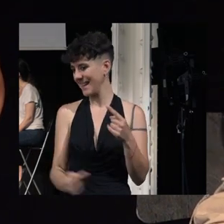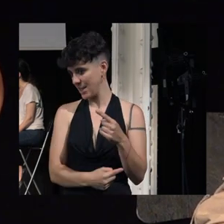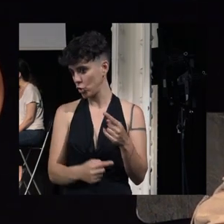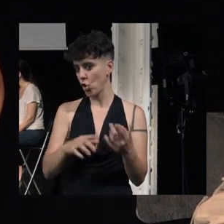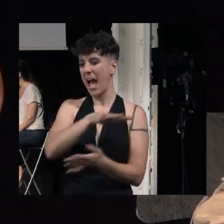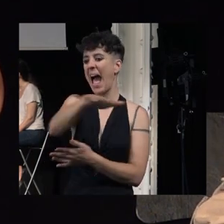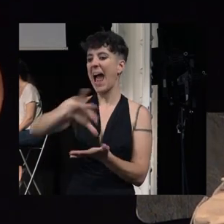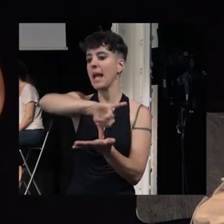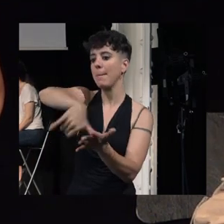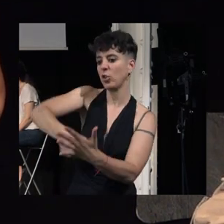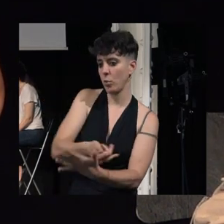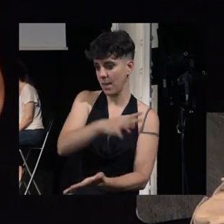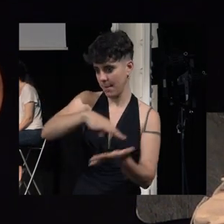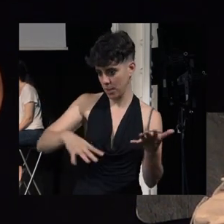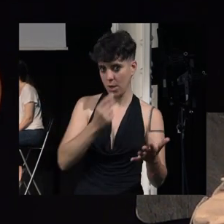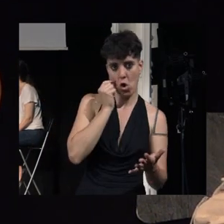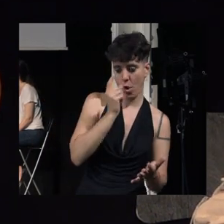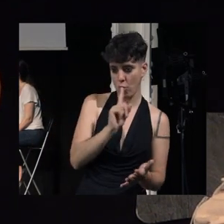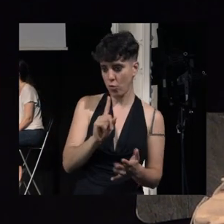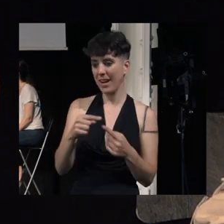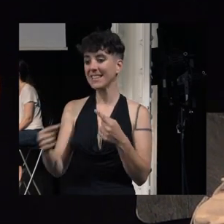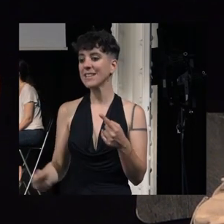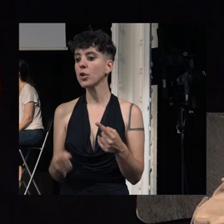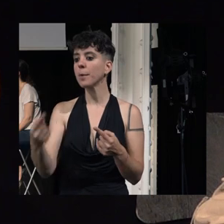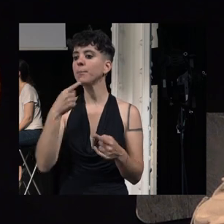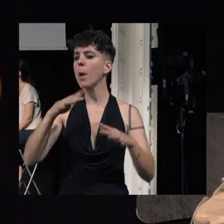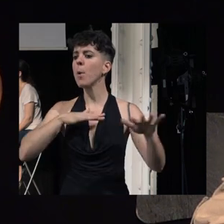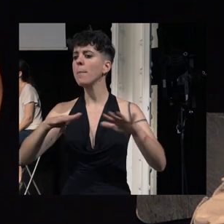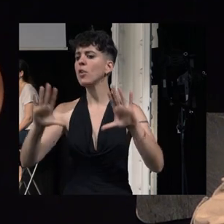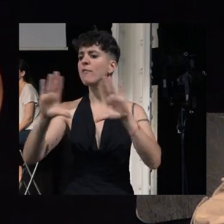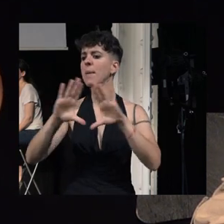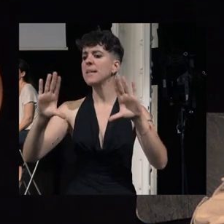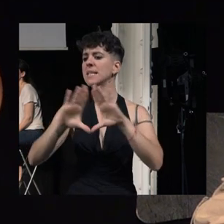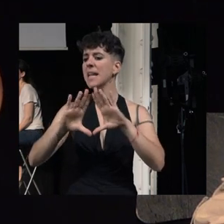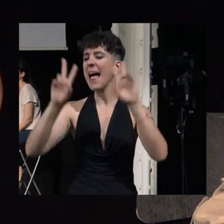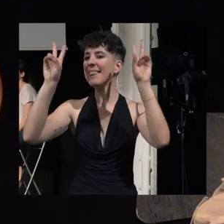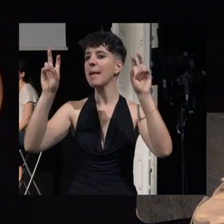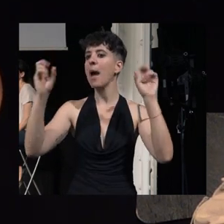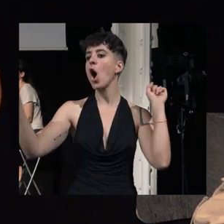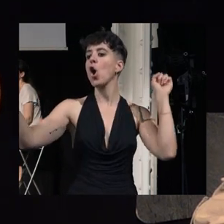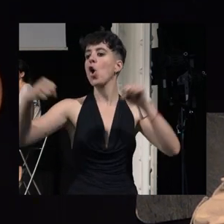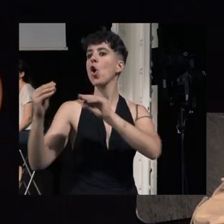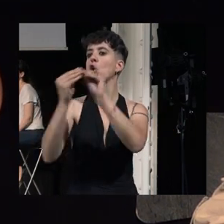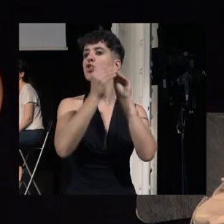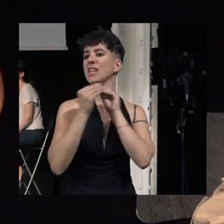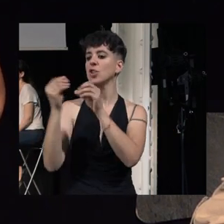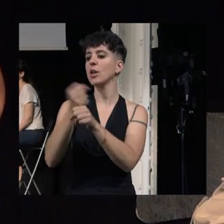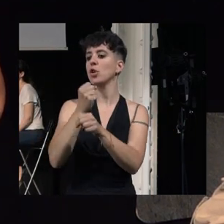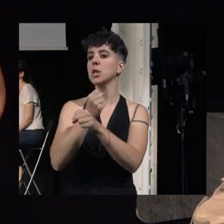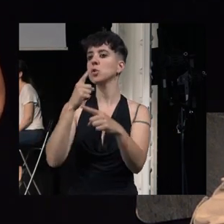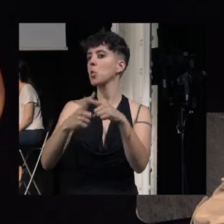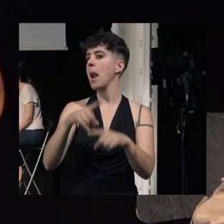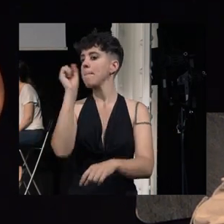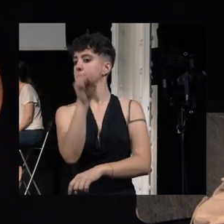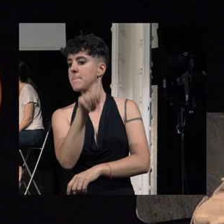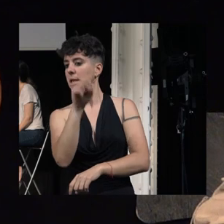metropolitana, diciendo que el movimiento feminista se había saltado los consensos con el tema del trabajo sexual y también con el tema de la violencia